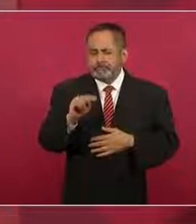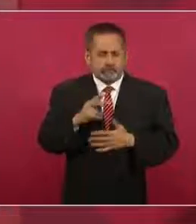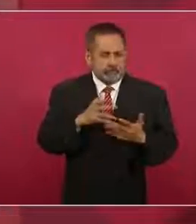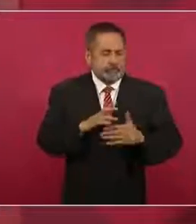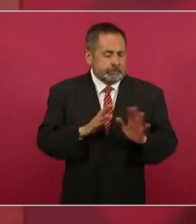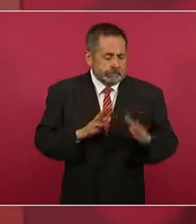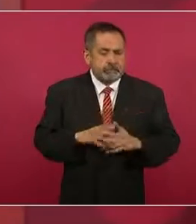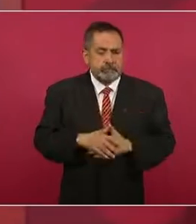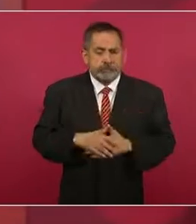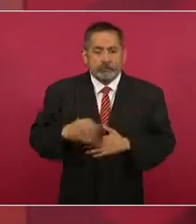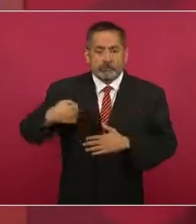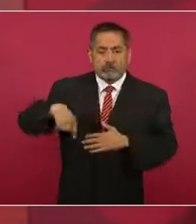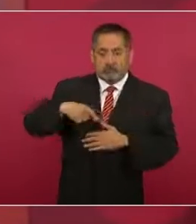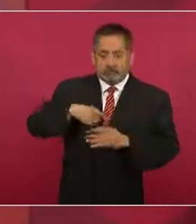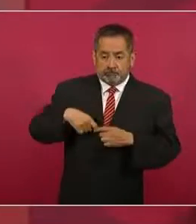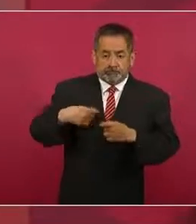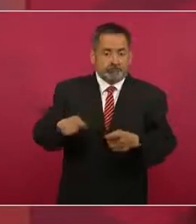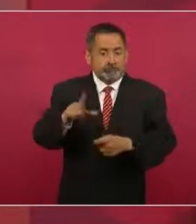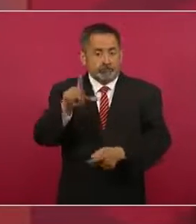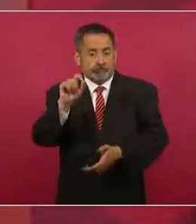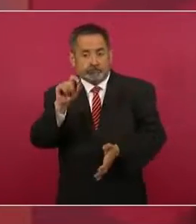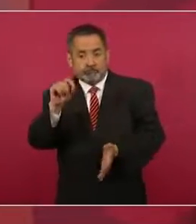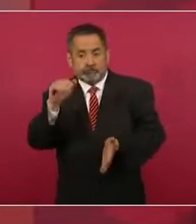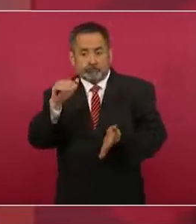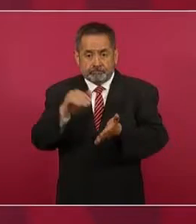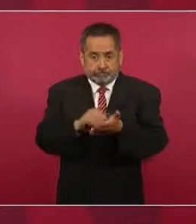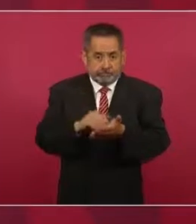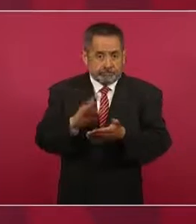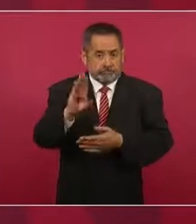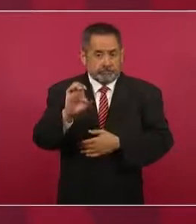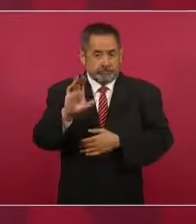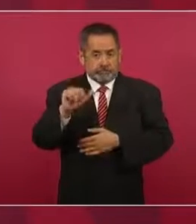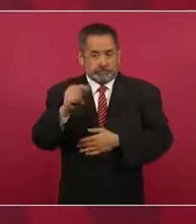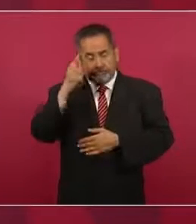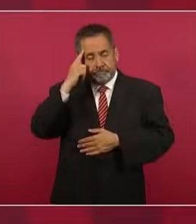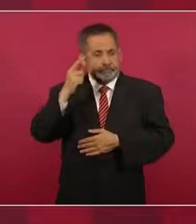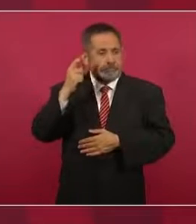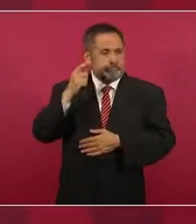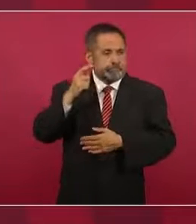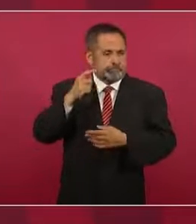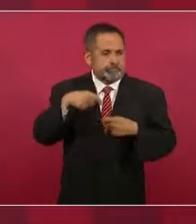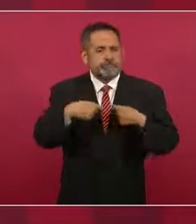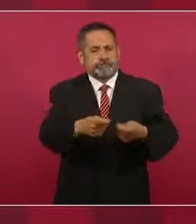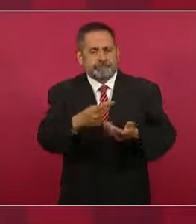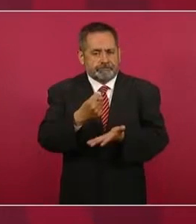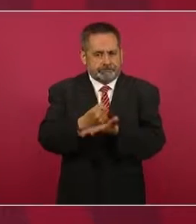otorgando 20,000 becas para terapias, para niñas, niños